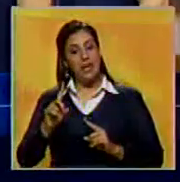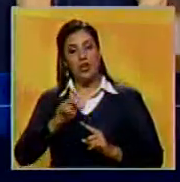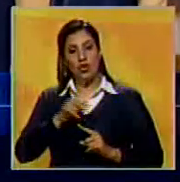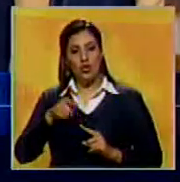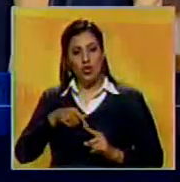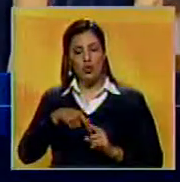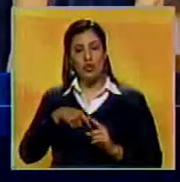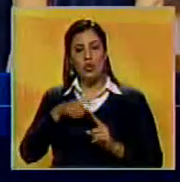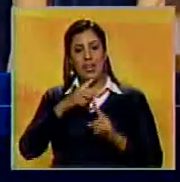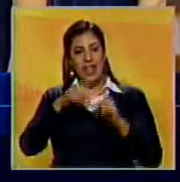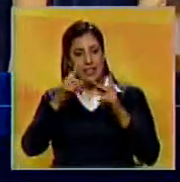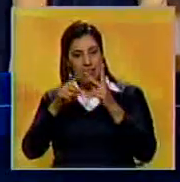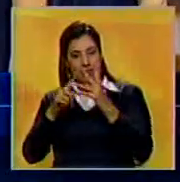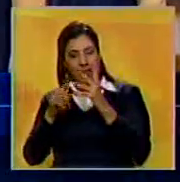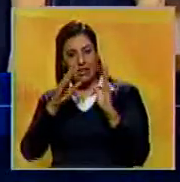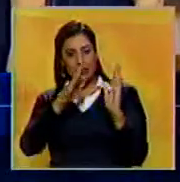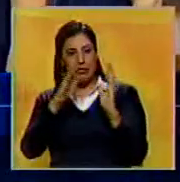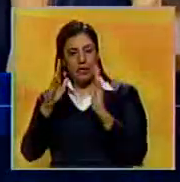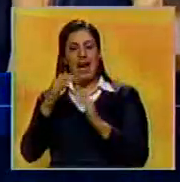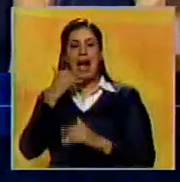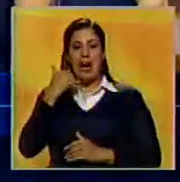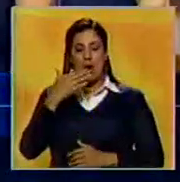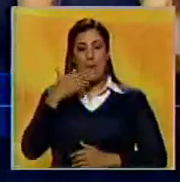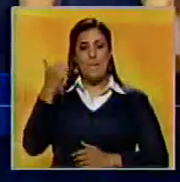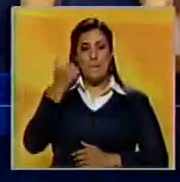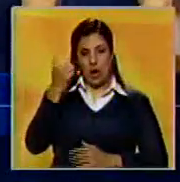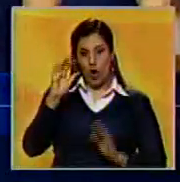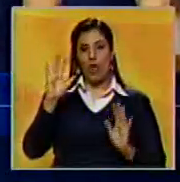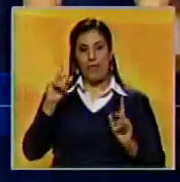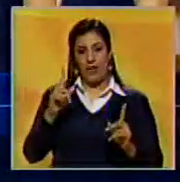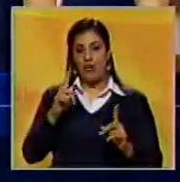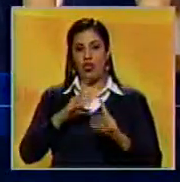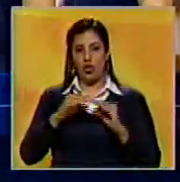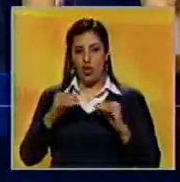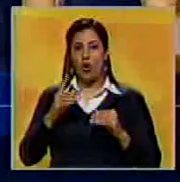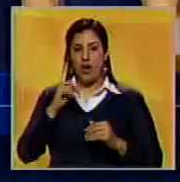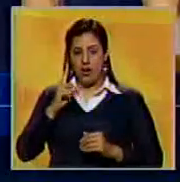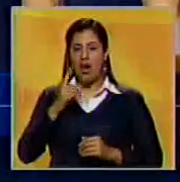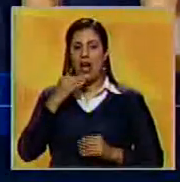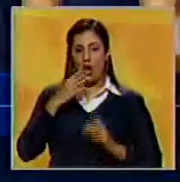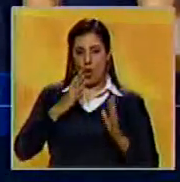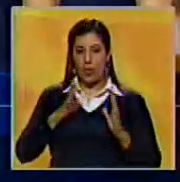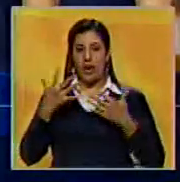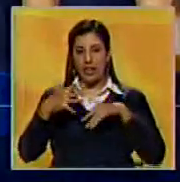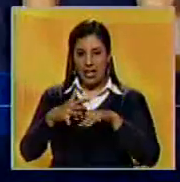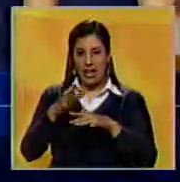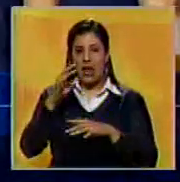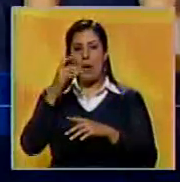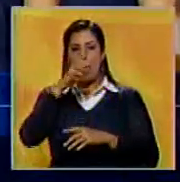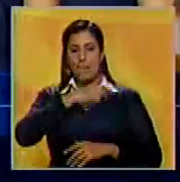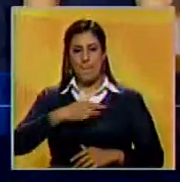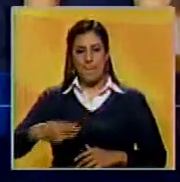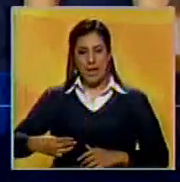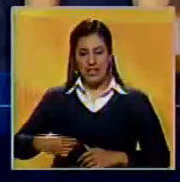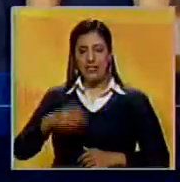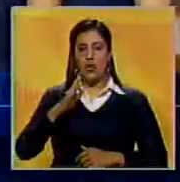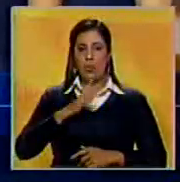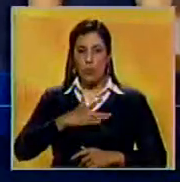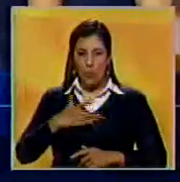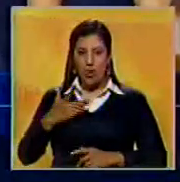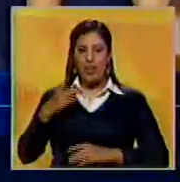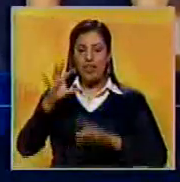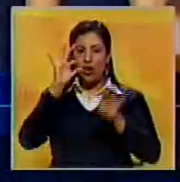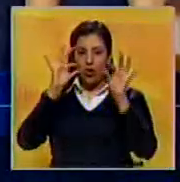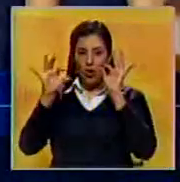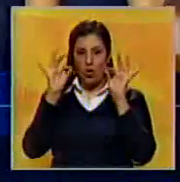nos pasan por varias etapas. La idea es ser el mejor en todo, ¿no? Para ser un modelo integral, un mister donde puedan